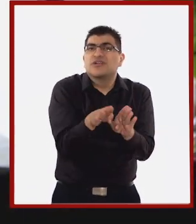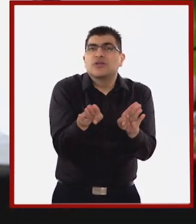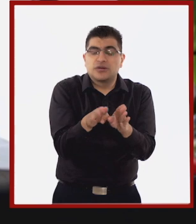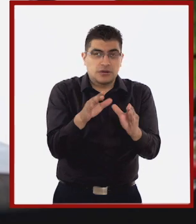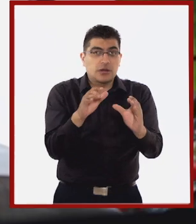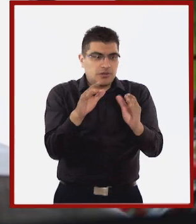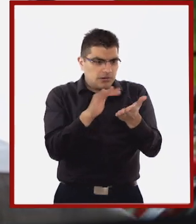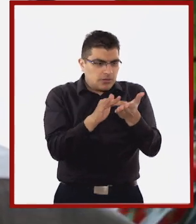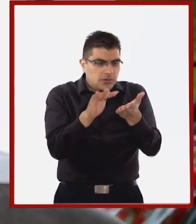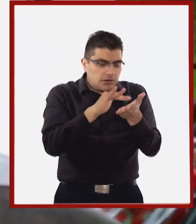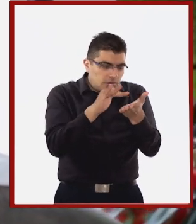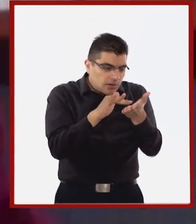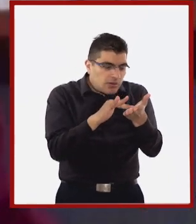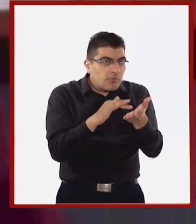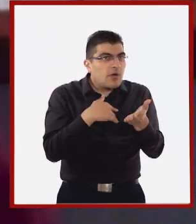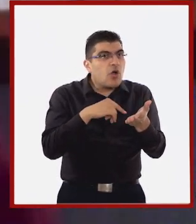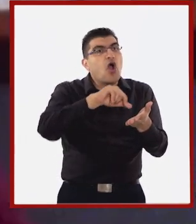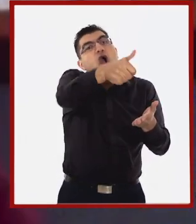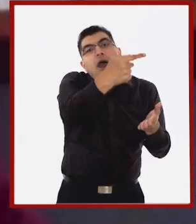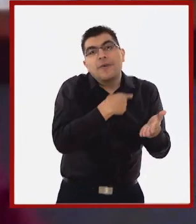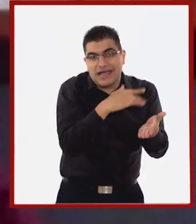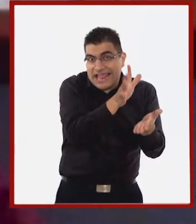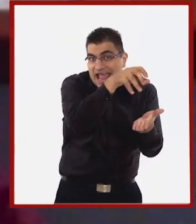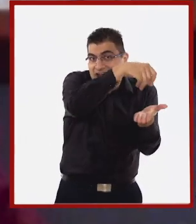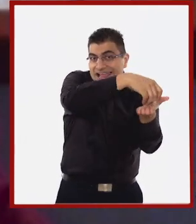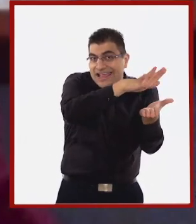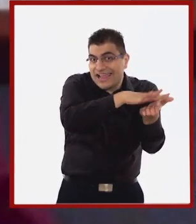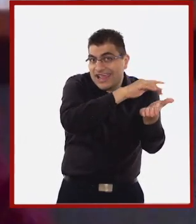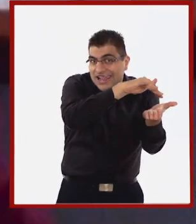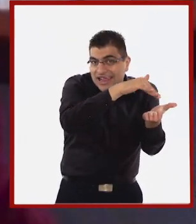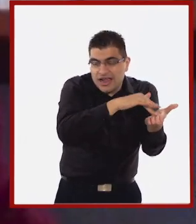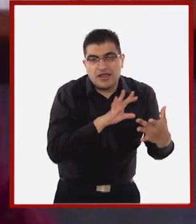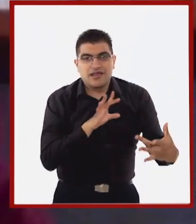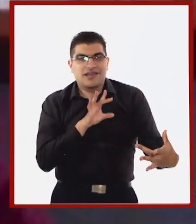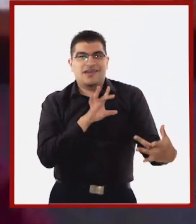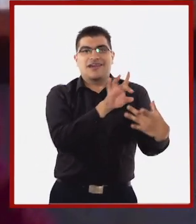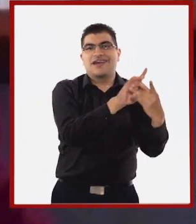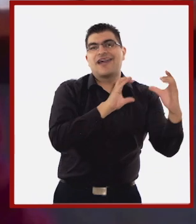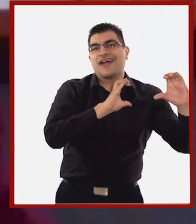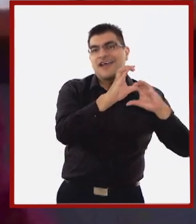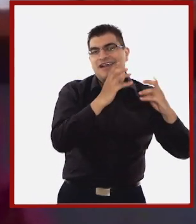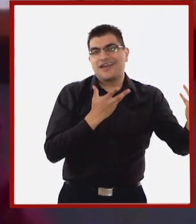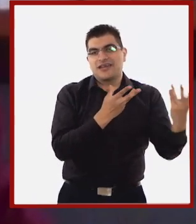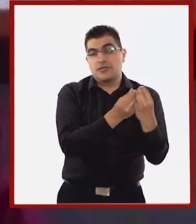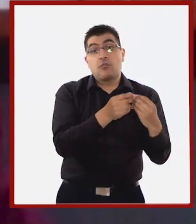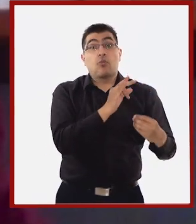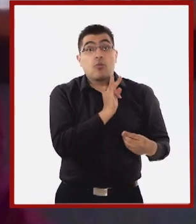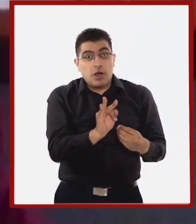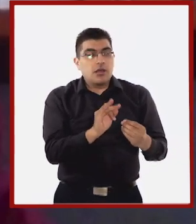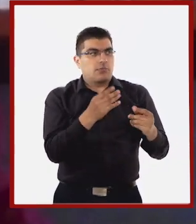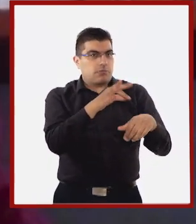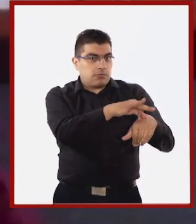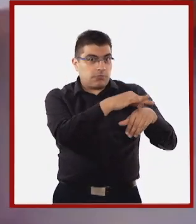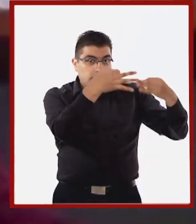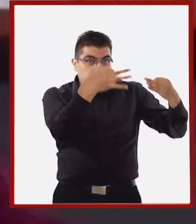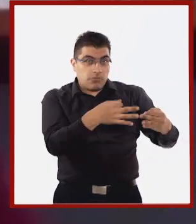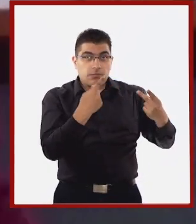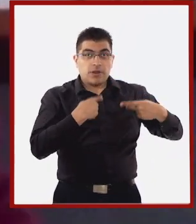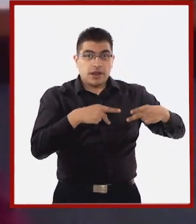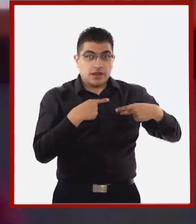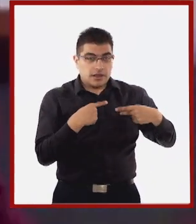de comunicarse con alguien más, ¿no? Ya sea que ese alguien más es un ser real, una persona